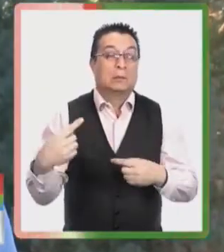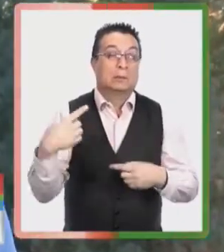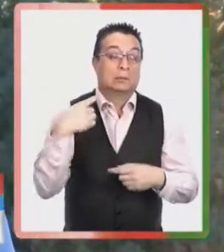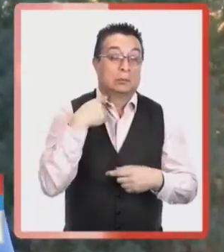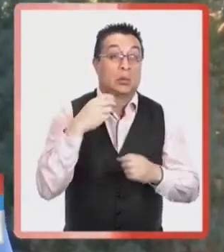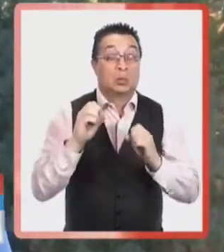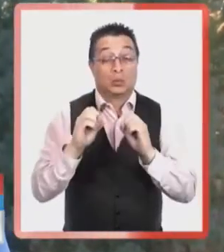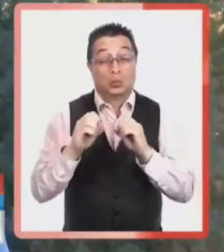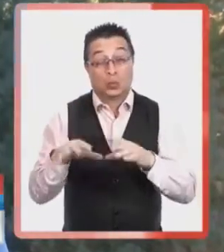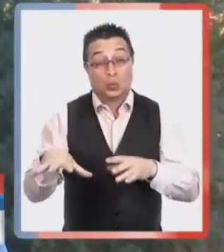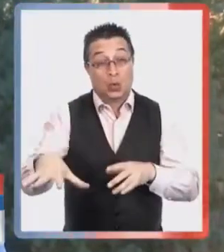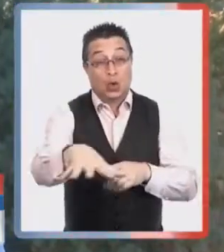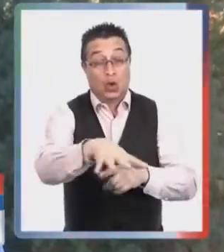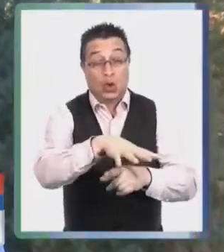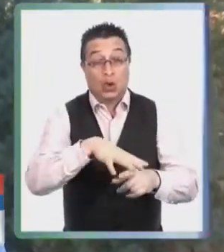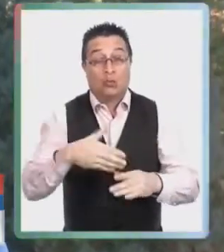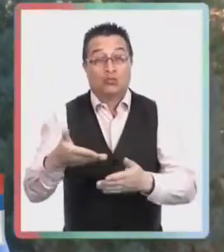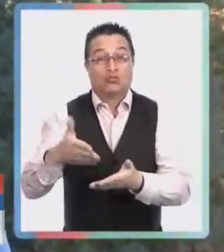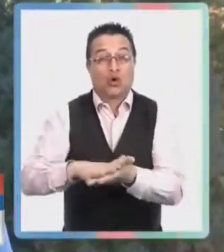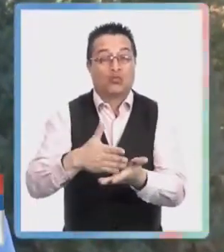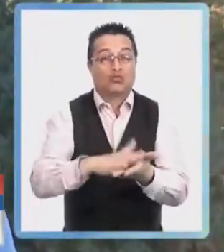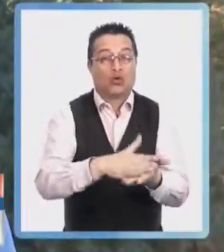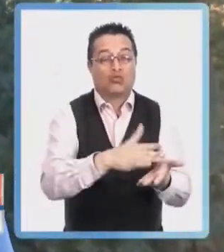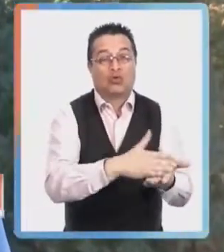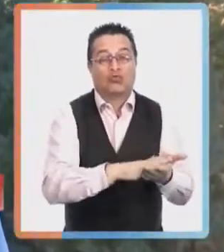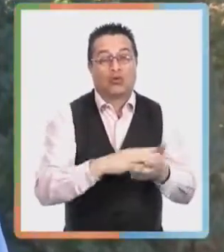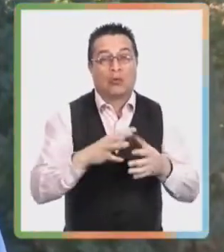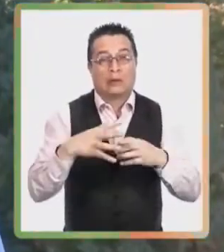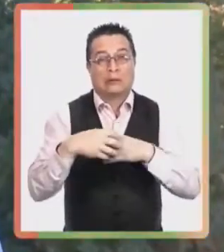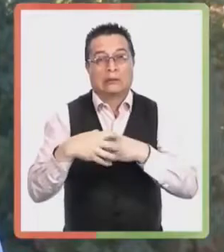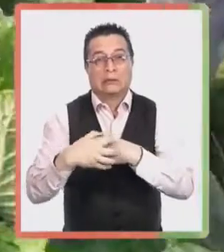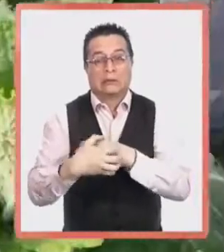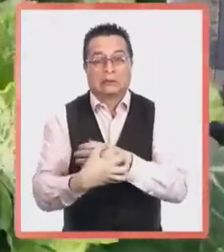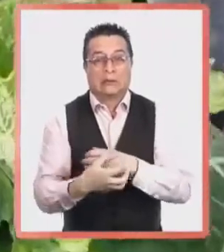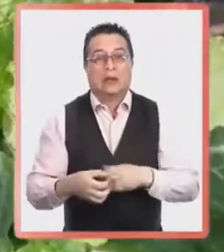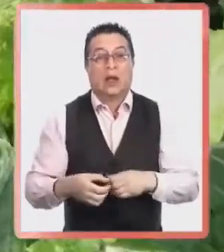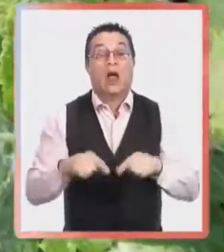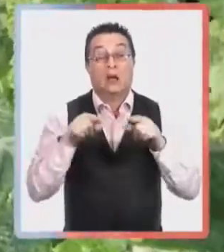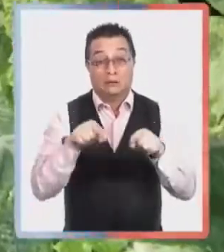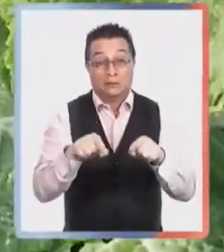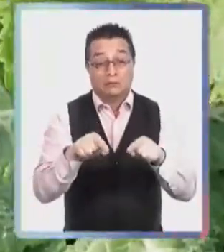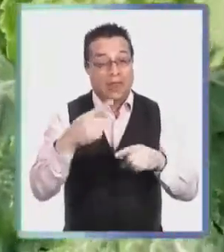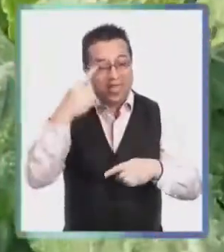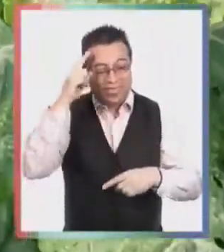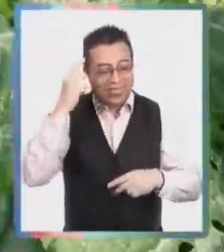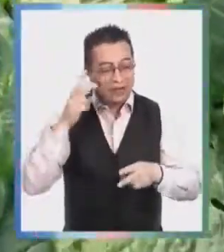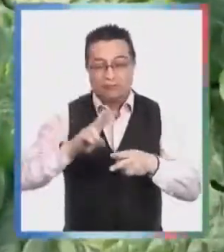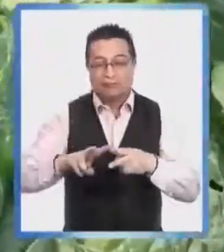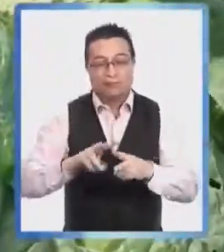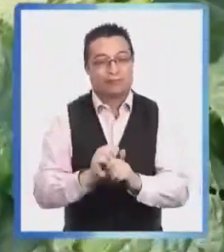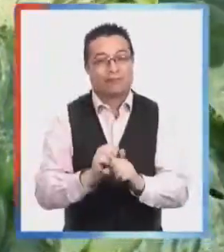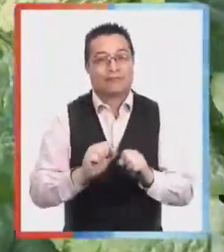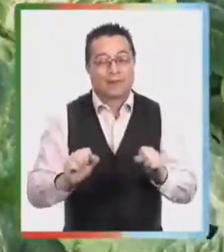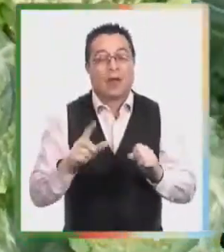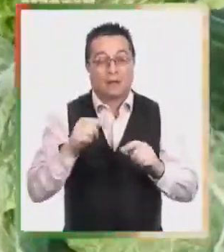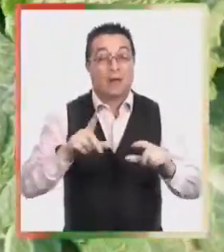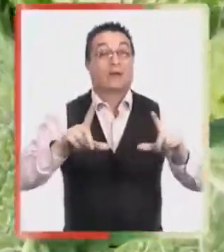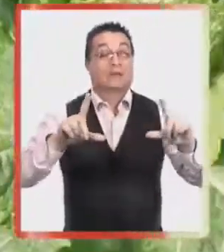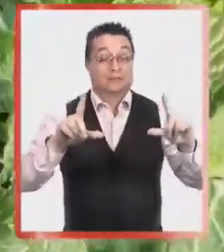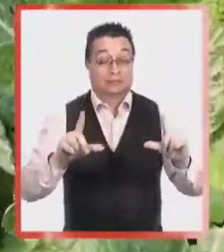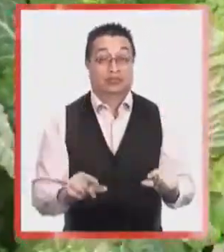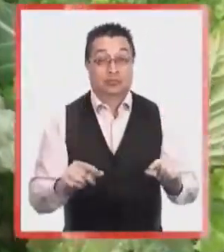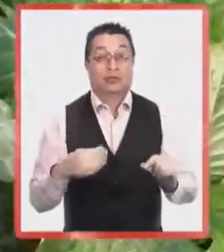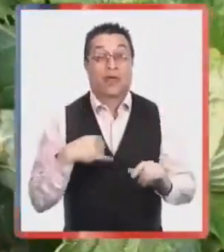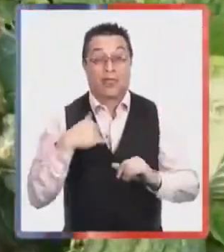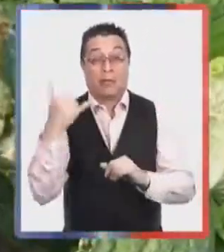en muchos de ellos la muerte por necrosis. Este es un daño irreparable y obviamente va a reducir